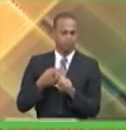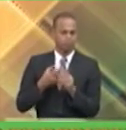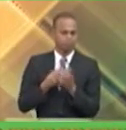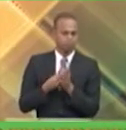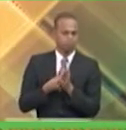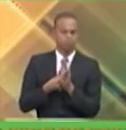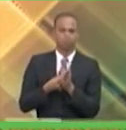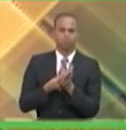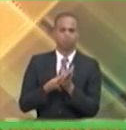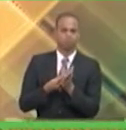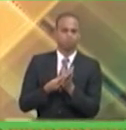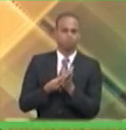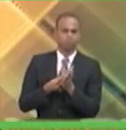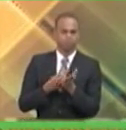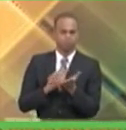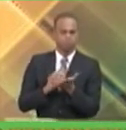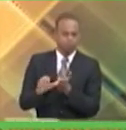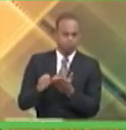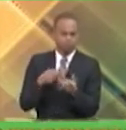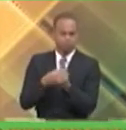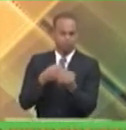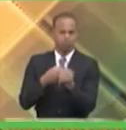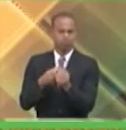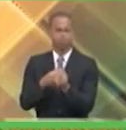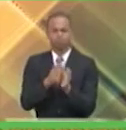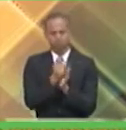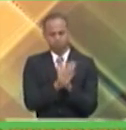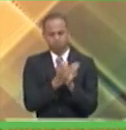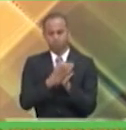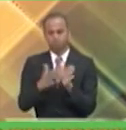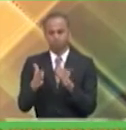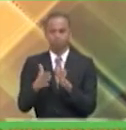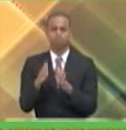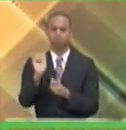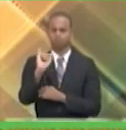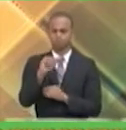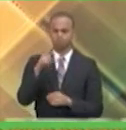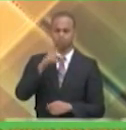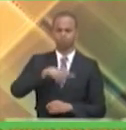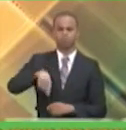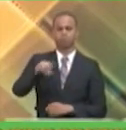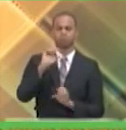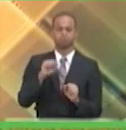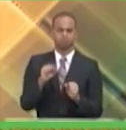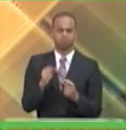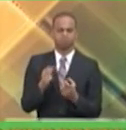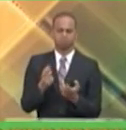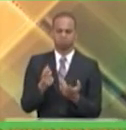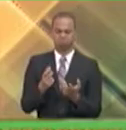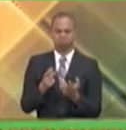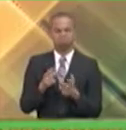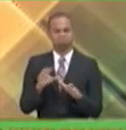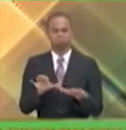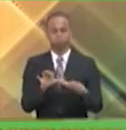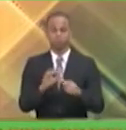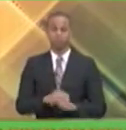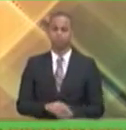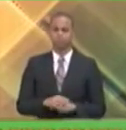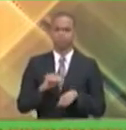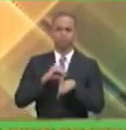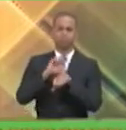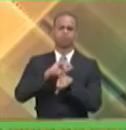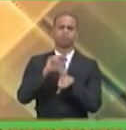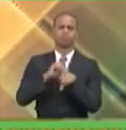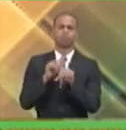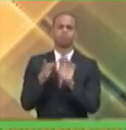busca también sus recursos que pueda también aportar para que el proyecto se lleve a cabo. ¿Qué papel juega el Consejo Nacional de la